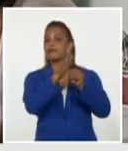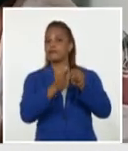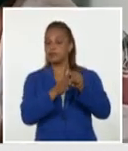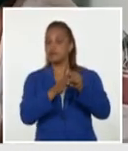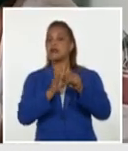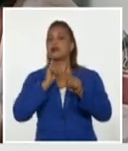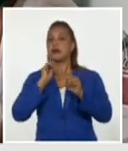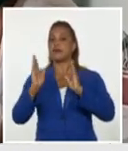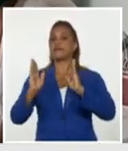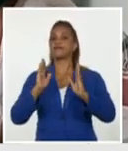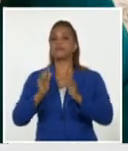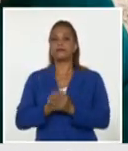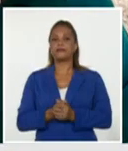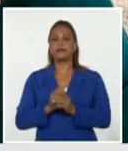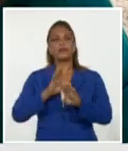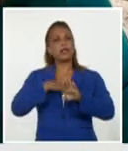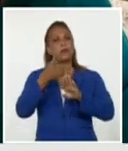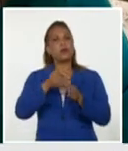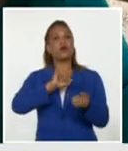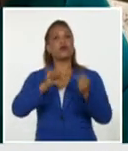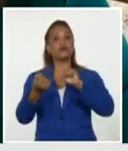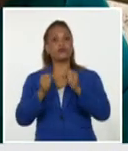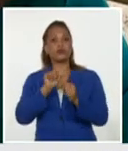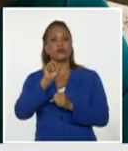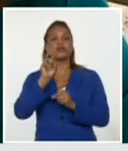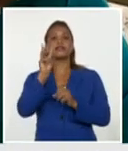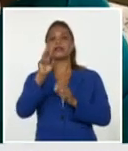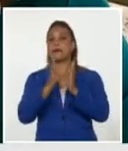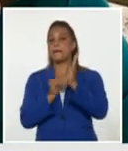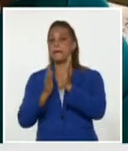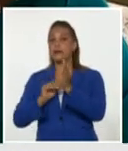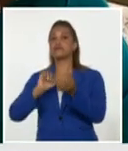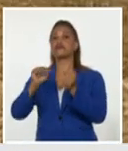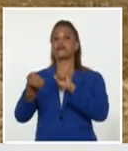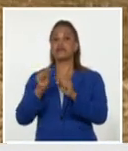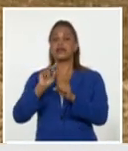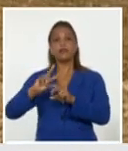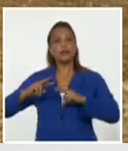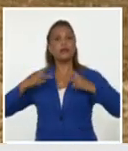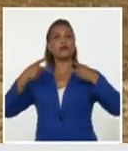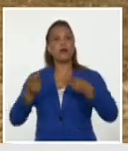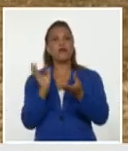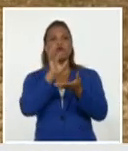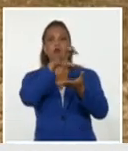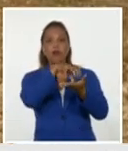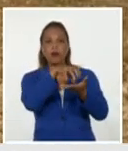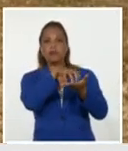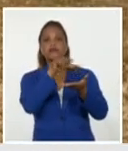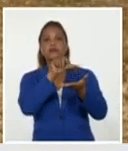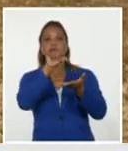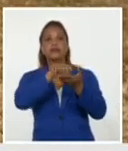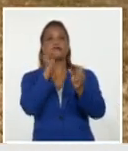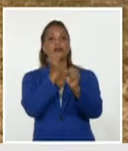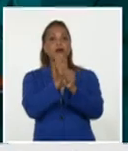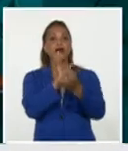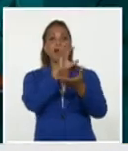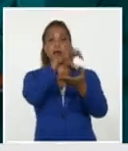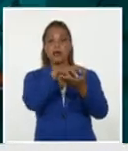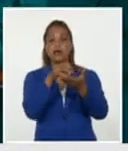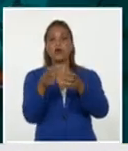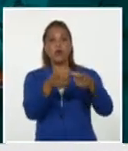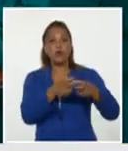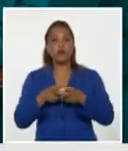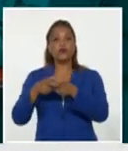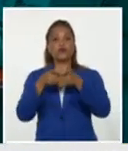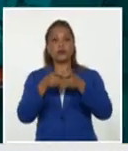jornadas. Luego de mantener un control por más de 3 meses, un nuevo evento institucional en la unidad de Jaitecico, Consejo Popular Playa Turey,